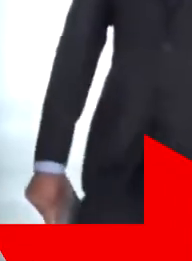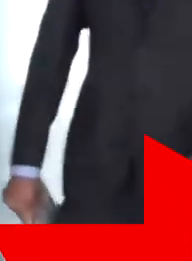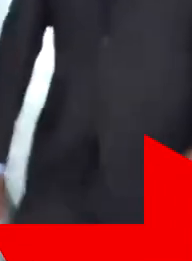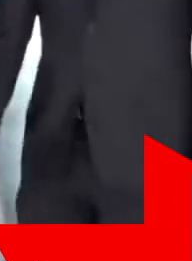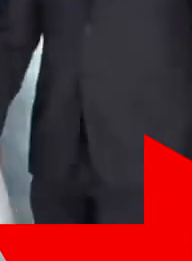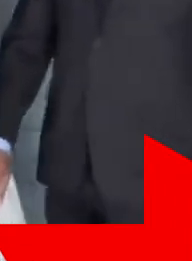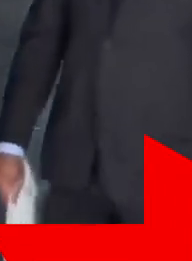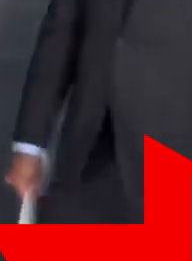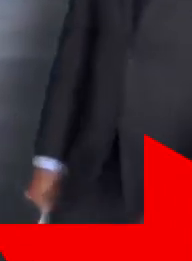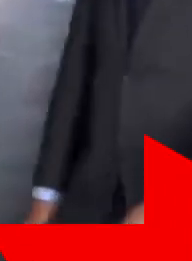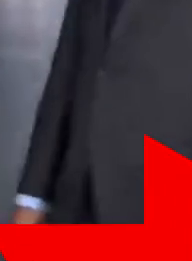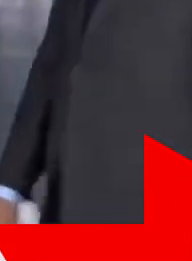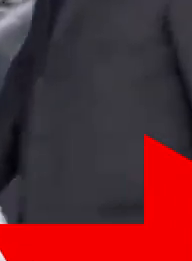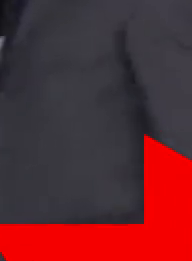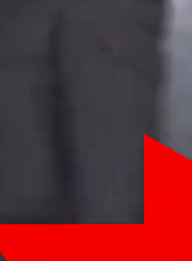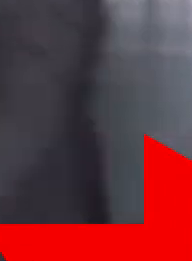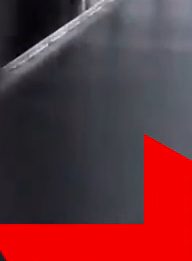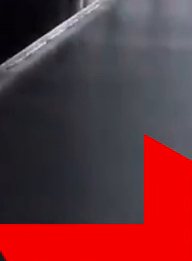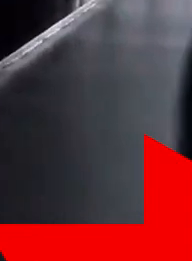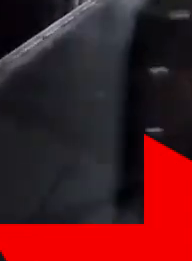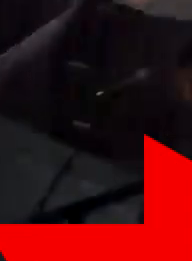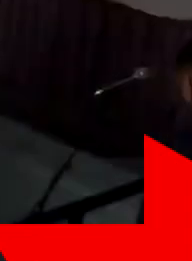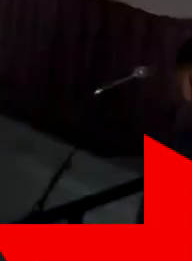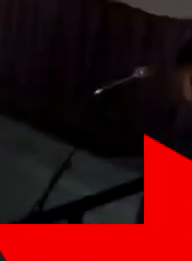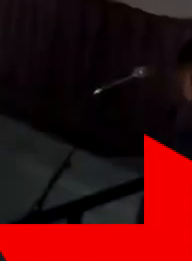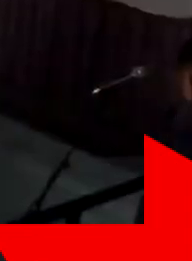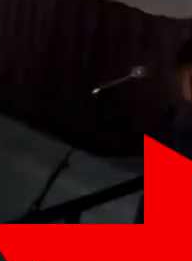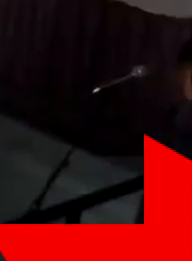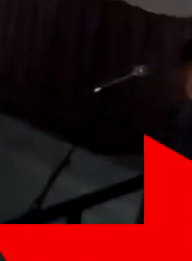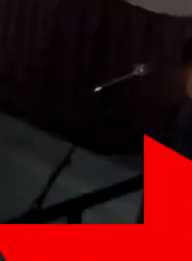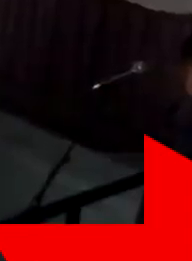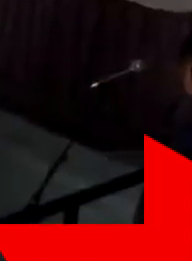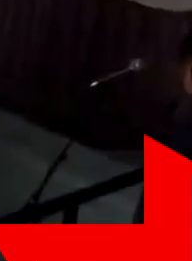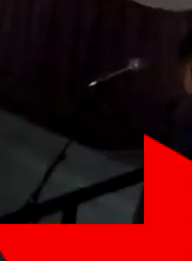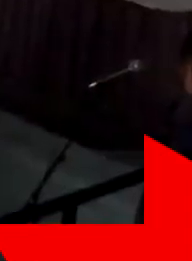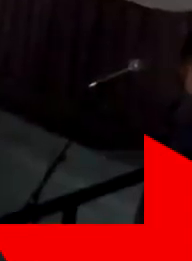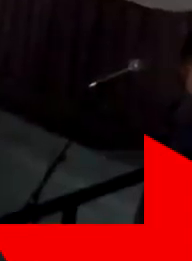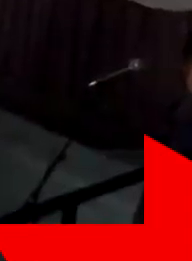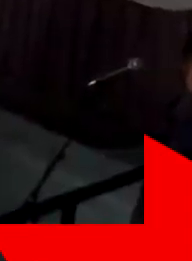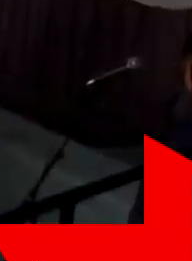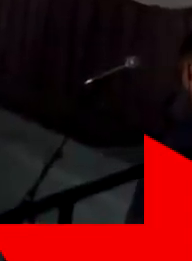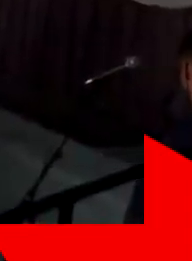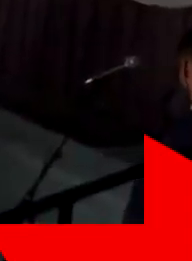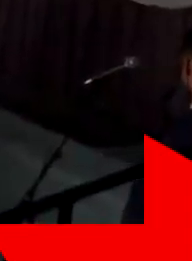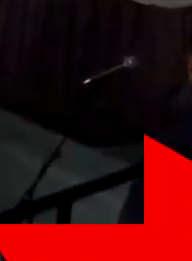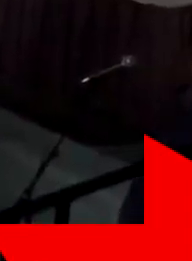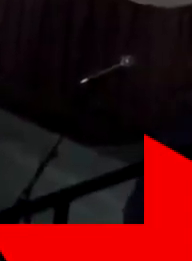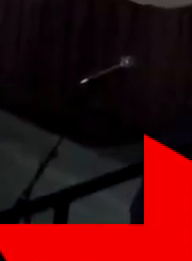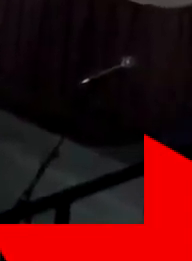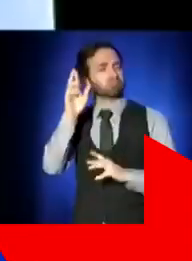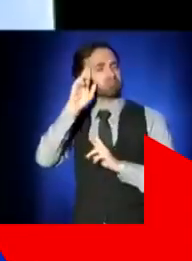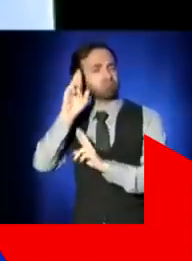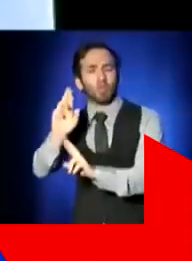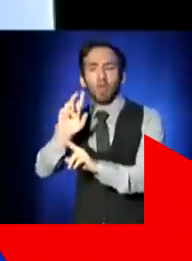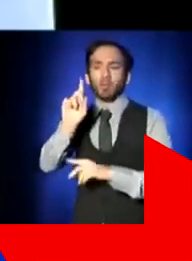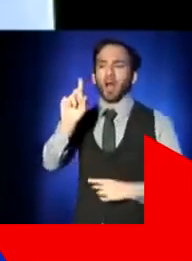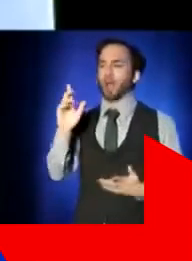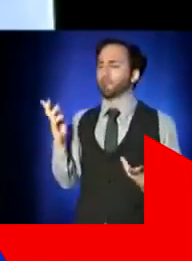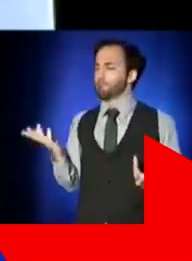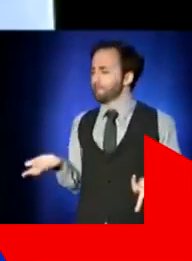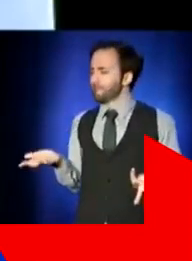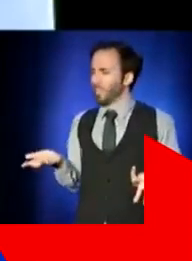no existe racismo sistémico. Sin embargo, ahora está formando un nuevo comité para abordar el racismo y se ha rehusado a utilizar